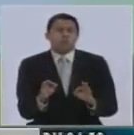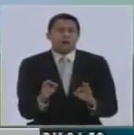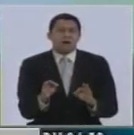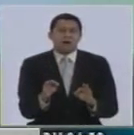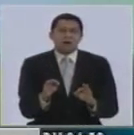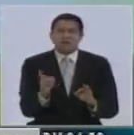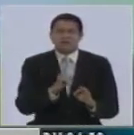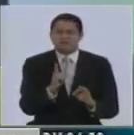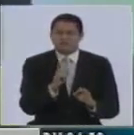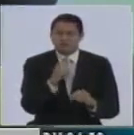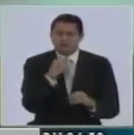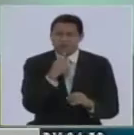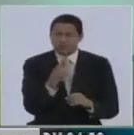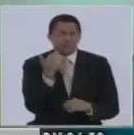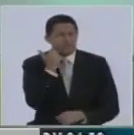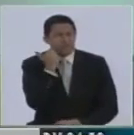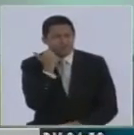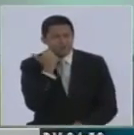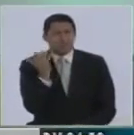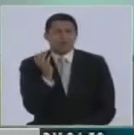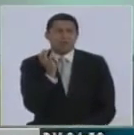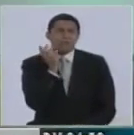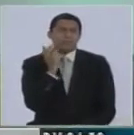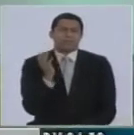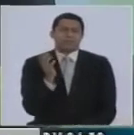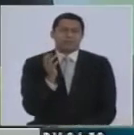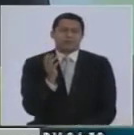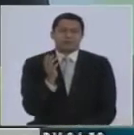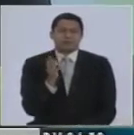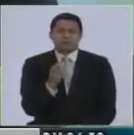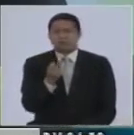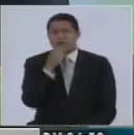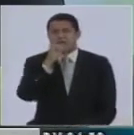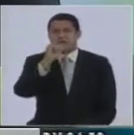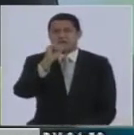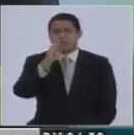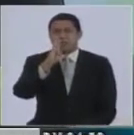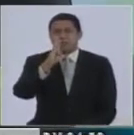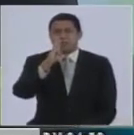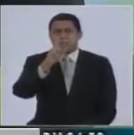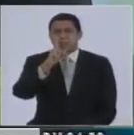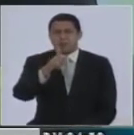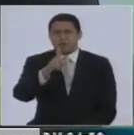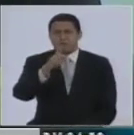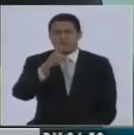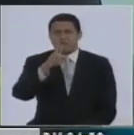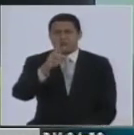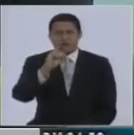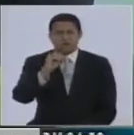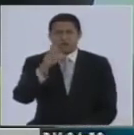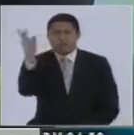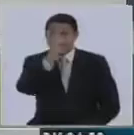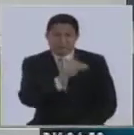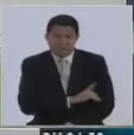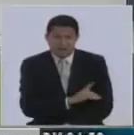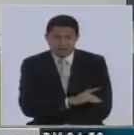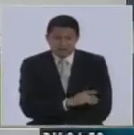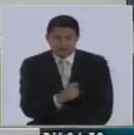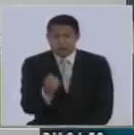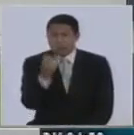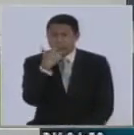tienen la indicación en una enfermedad como es el caso por ejemplo el ibuprofeno en el caso del dengue que no se debería porque tienen efecto